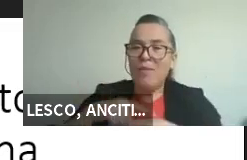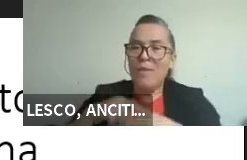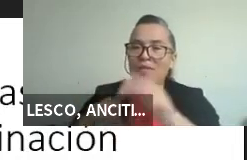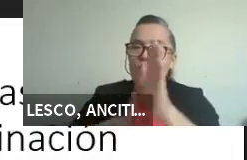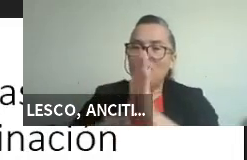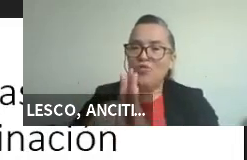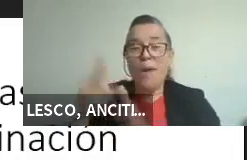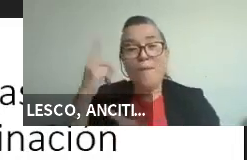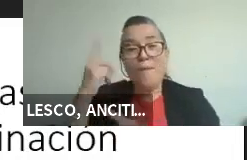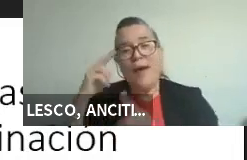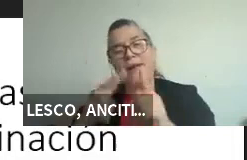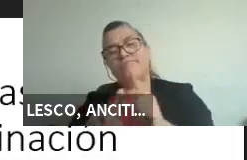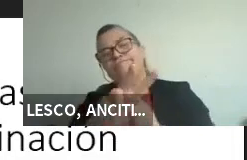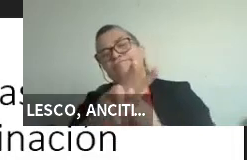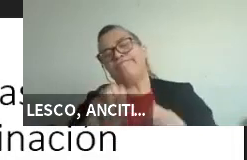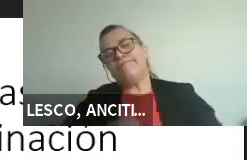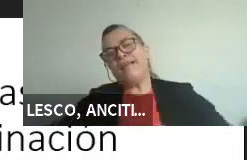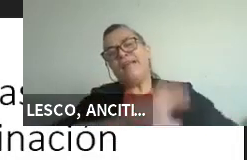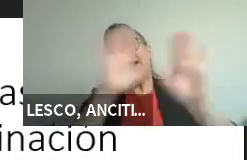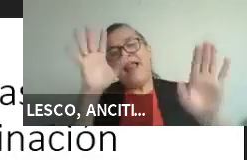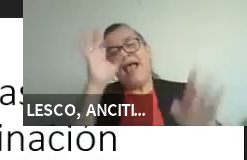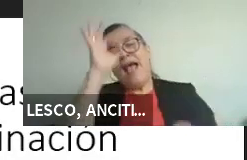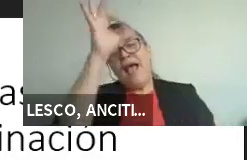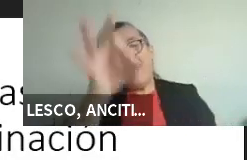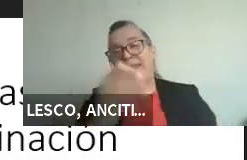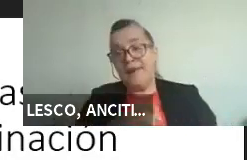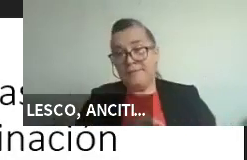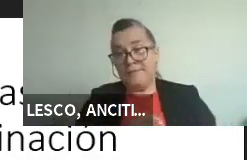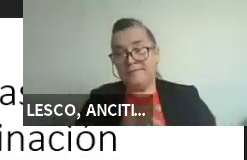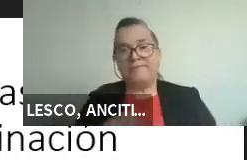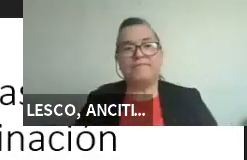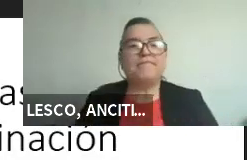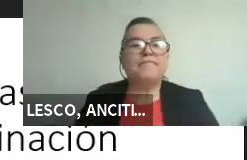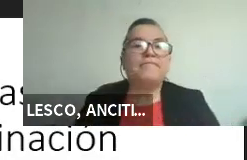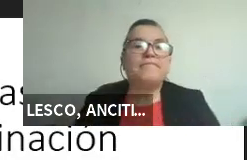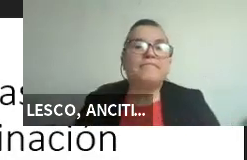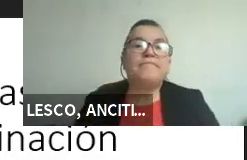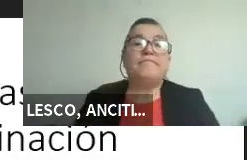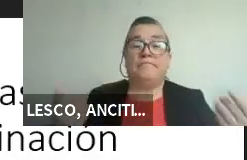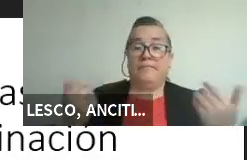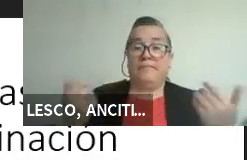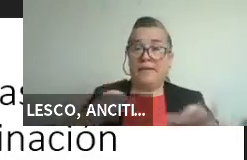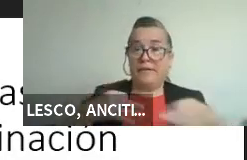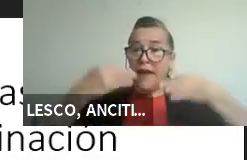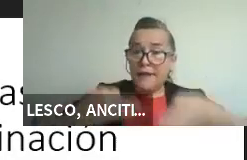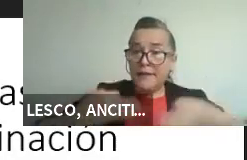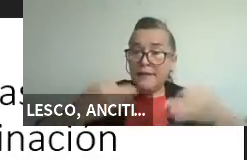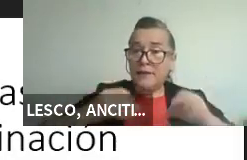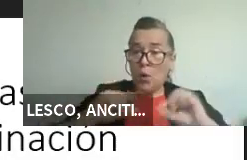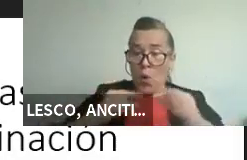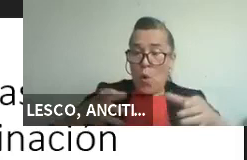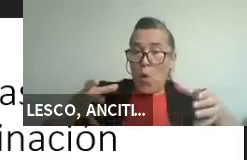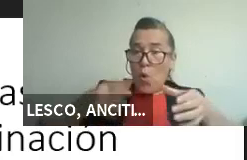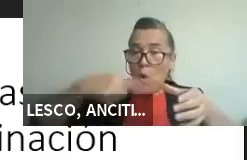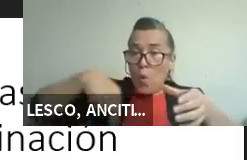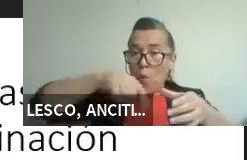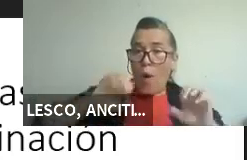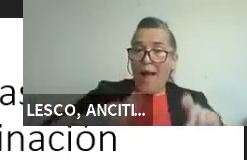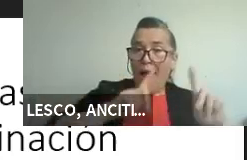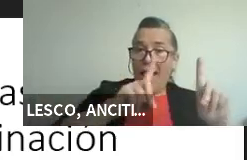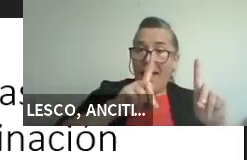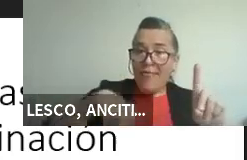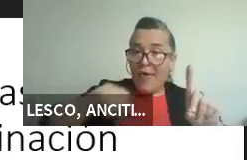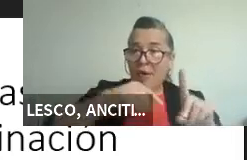hacia el futuro luego es muy importante una vez que se garantiza tener un colectivo de académicos y académicas